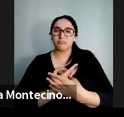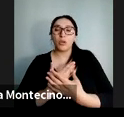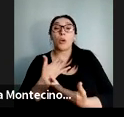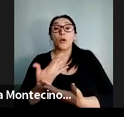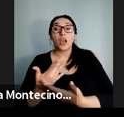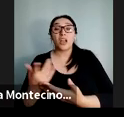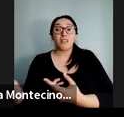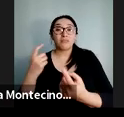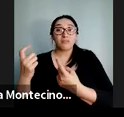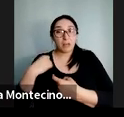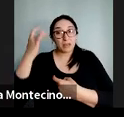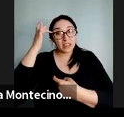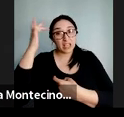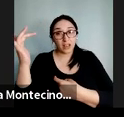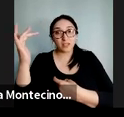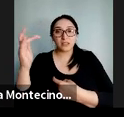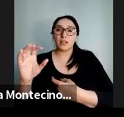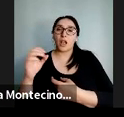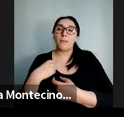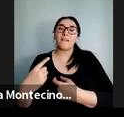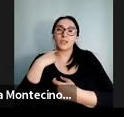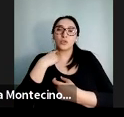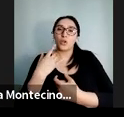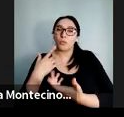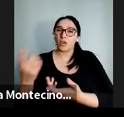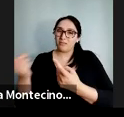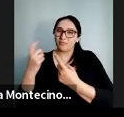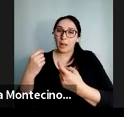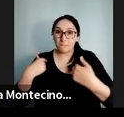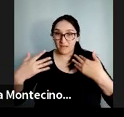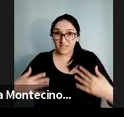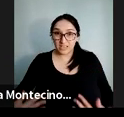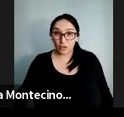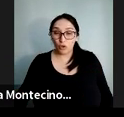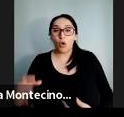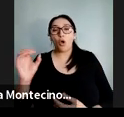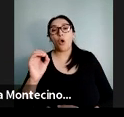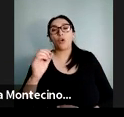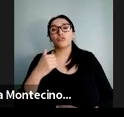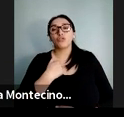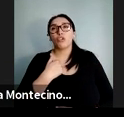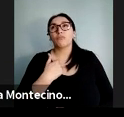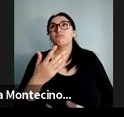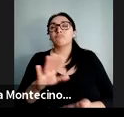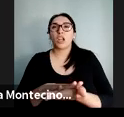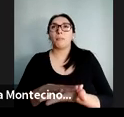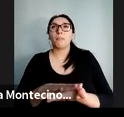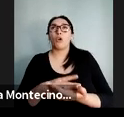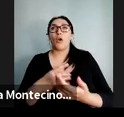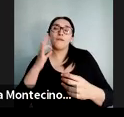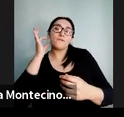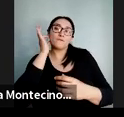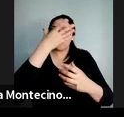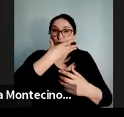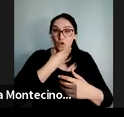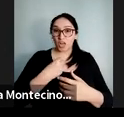de mi inteligencia, me afectó porque apelaba a mi físico, a que no calzo en un canon hegemónico de belleza,